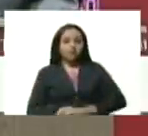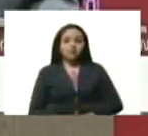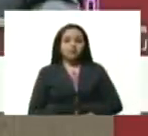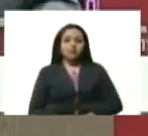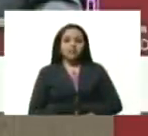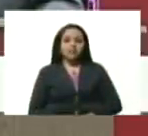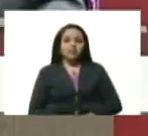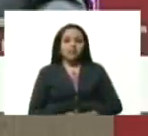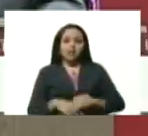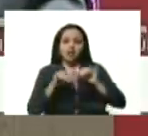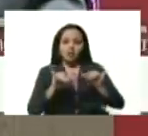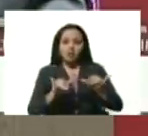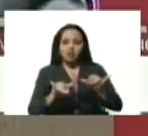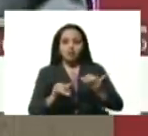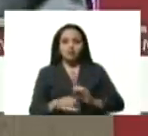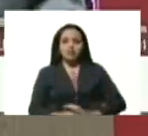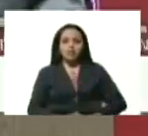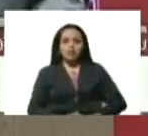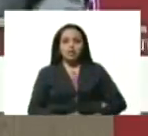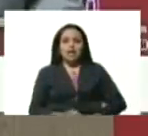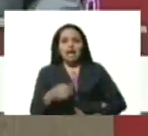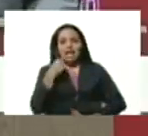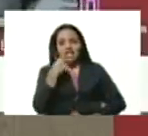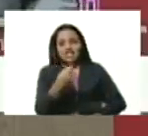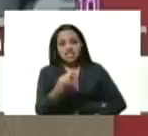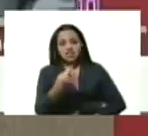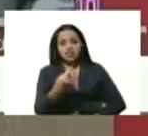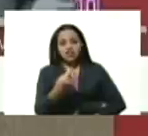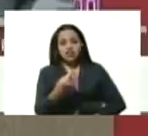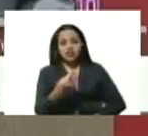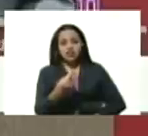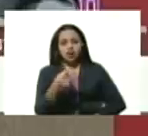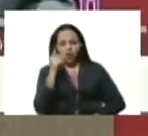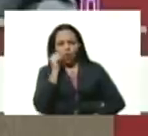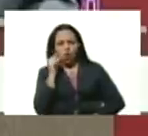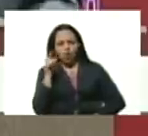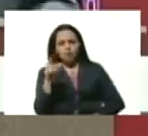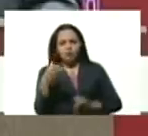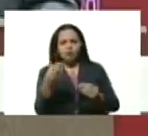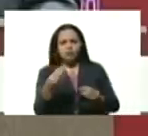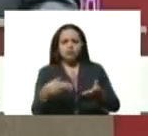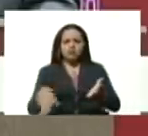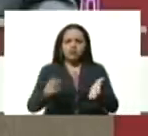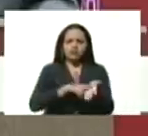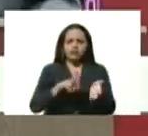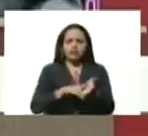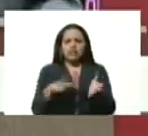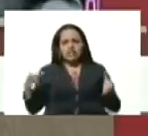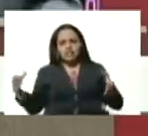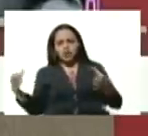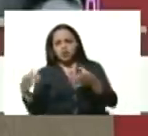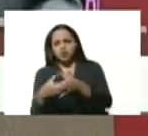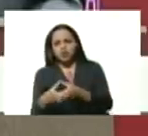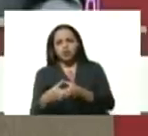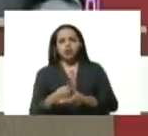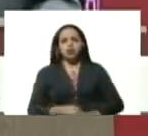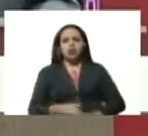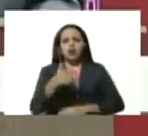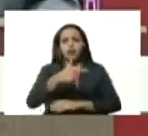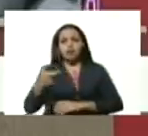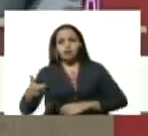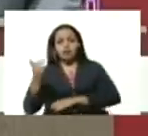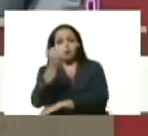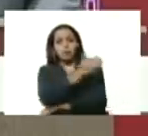señor Jordan Goodrow ha dicho en repetidas oportunidades, que se reunió con JJ Rendón, con